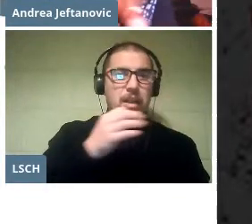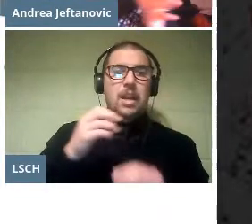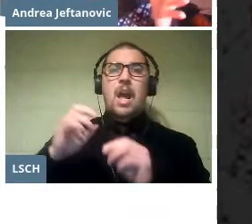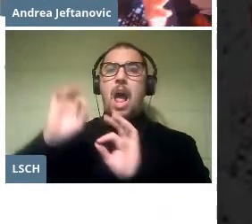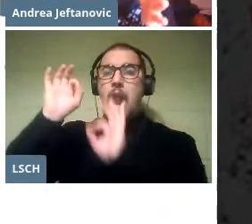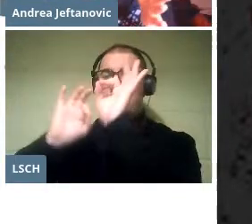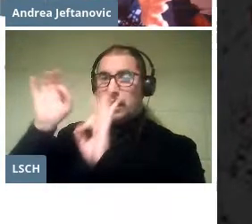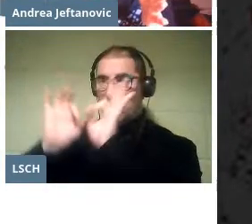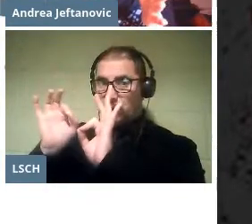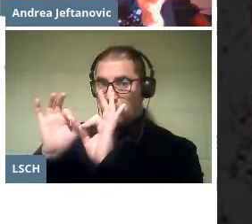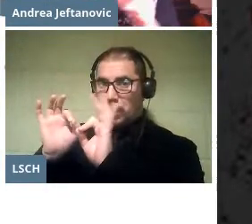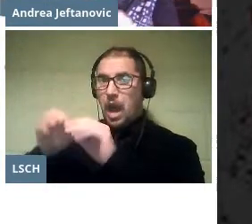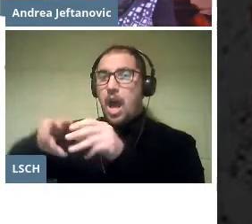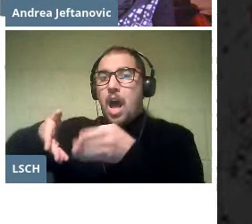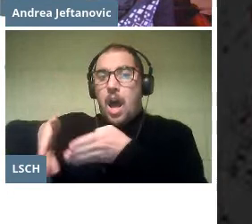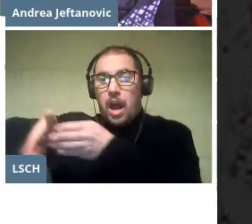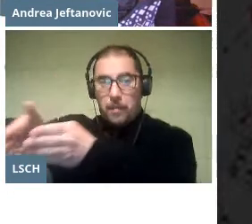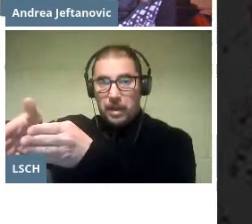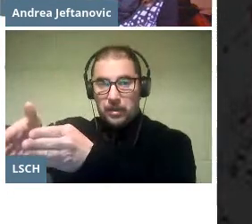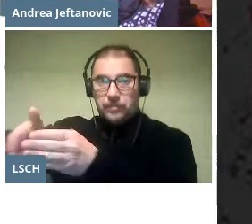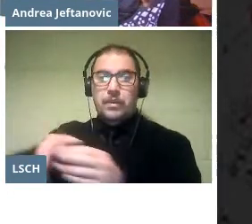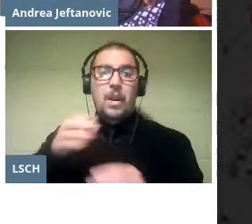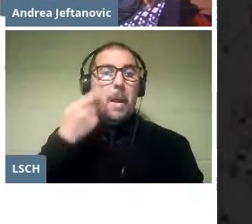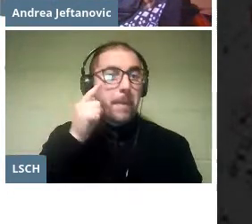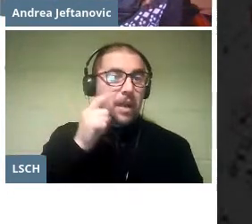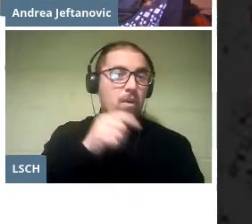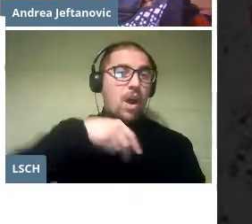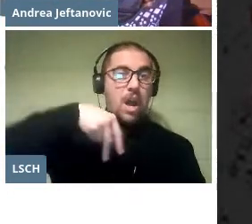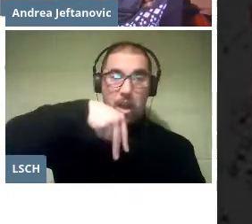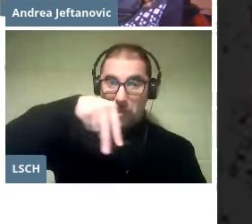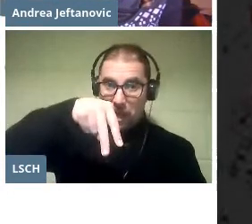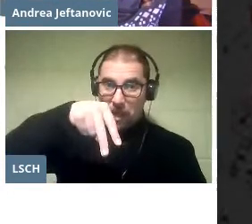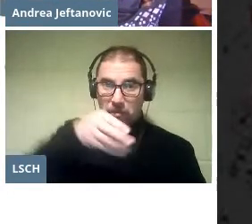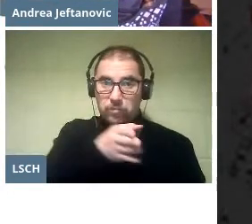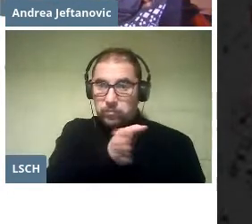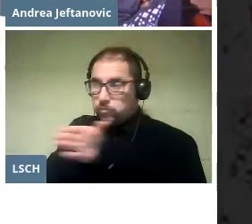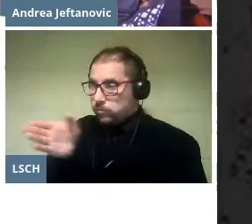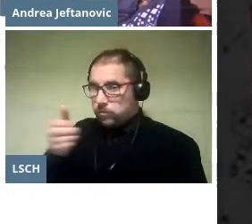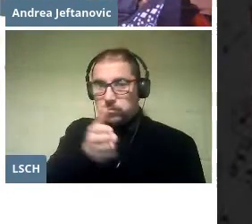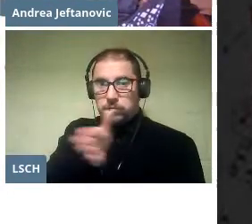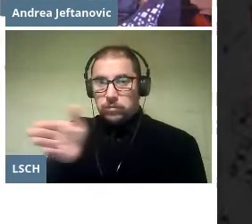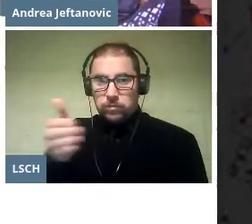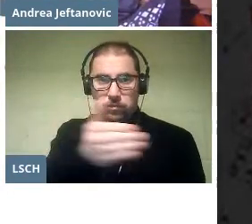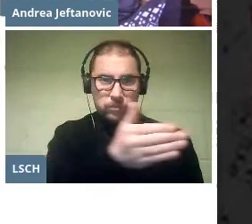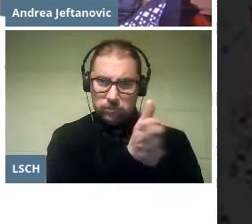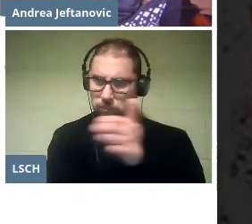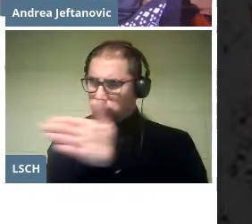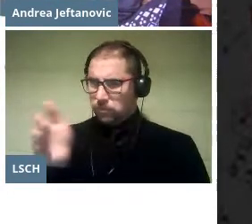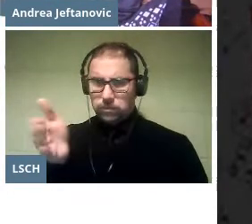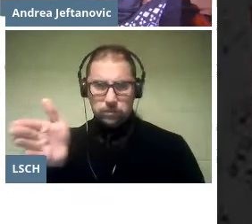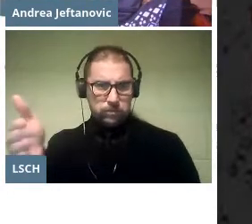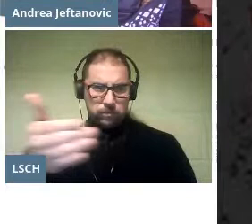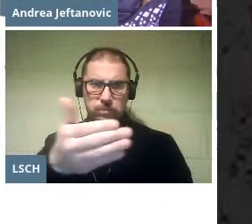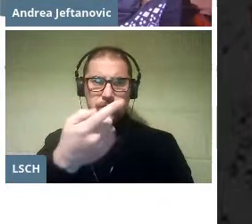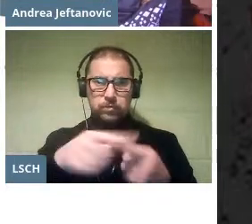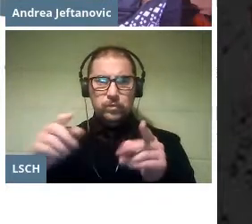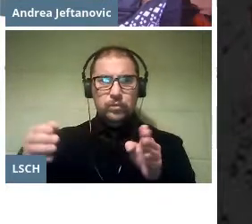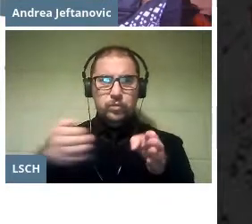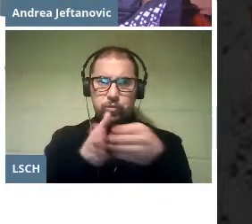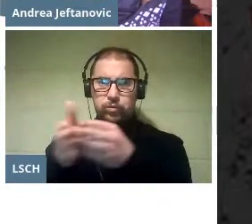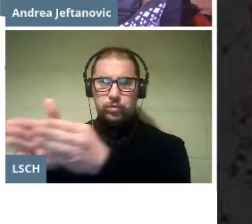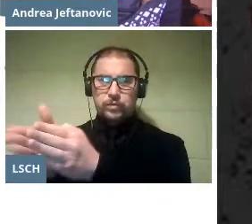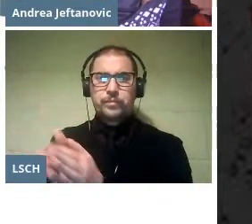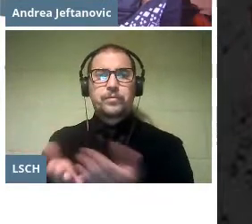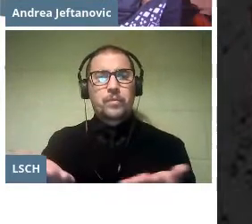por dónde se puede caminar, pero el caminante inventa otras formas, otros desvíos, otros cruces.